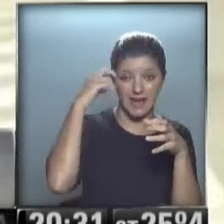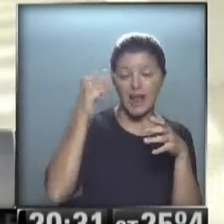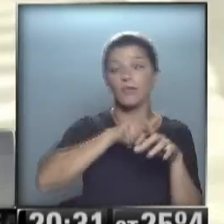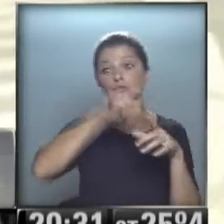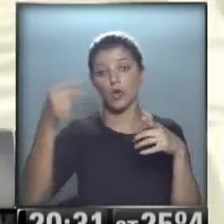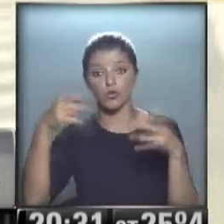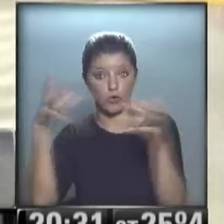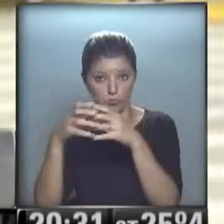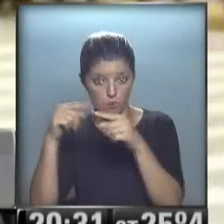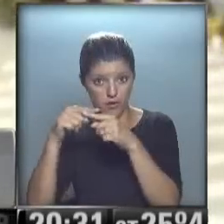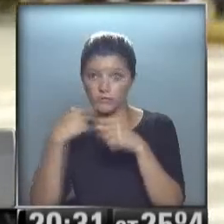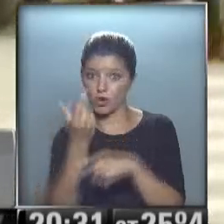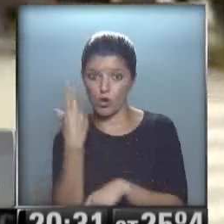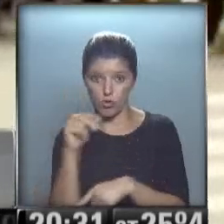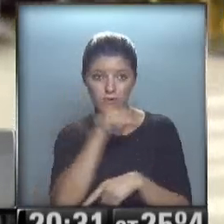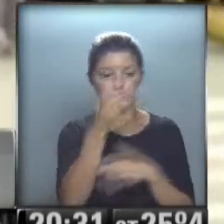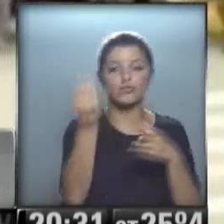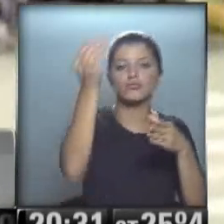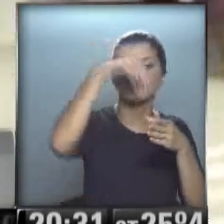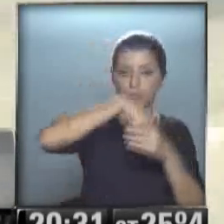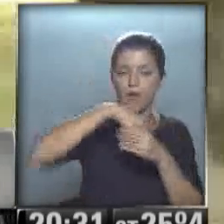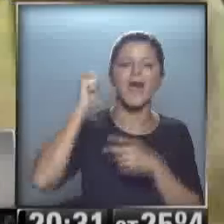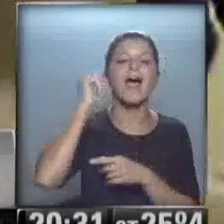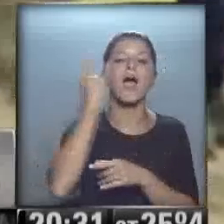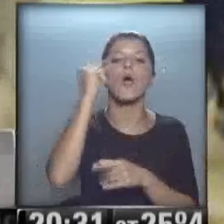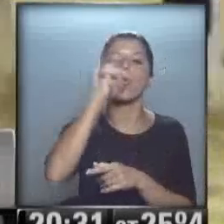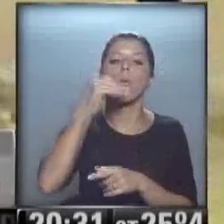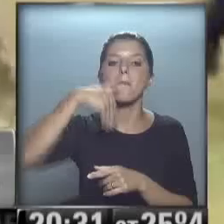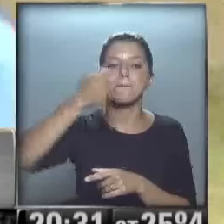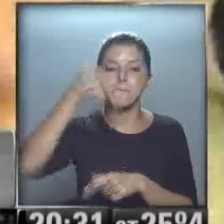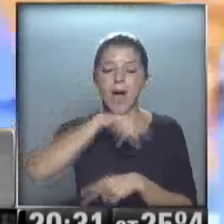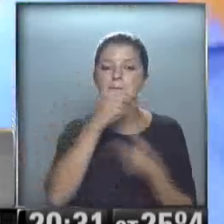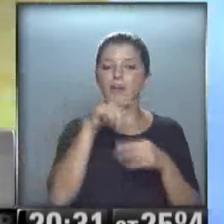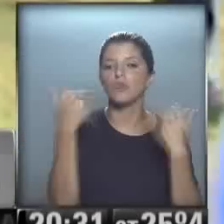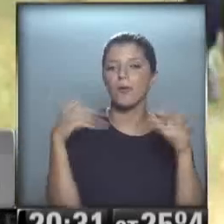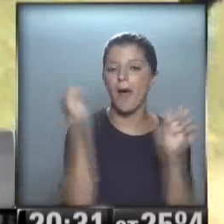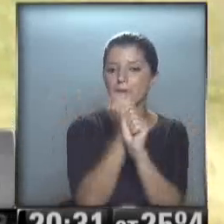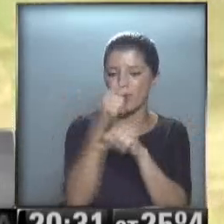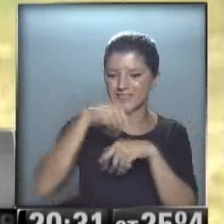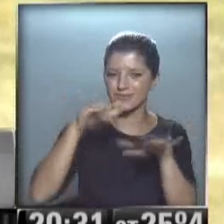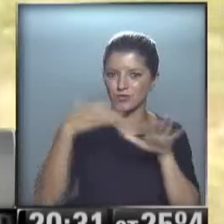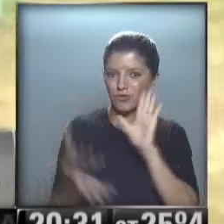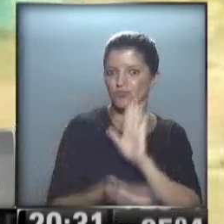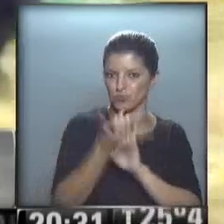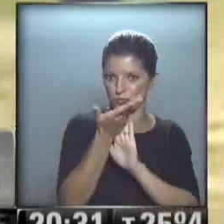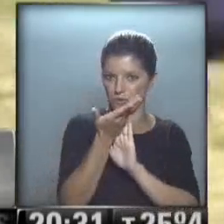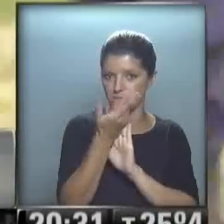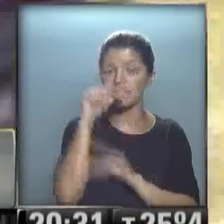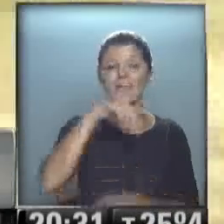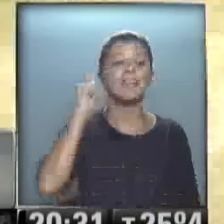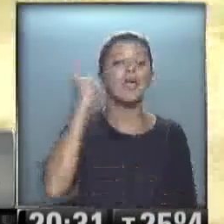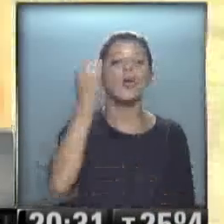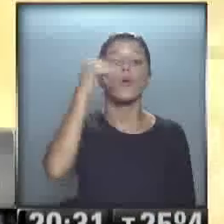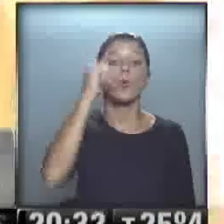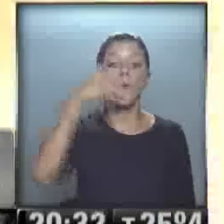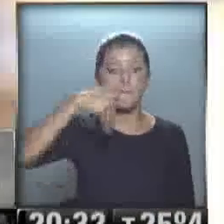bloques, incorporara al Consejo Suplente Alberto Guzmán para conseguir la mayoría y aprobar la suma. Guzmán fue sumado en lugar